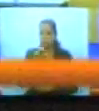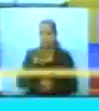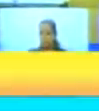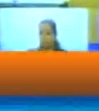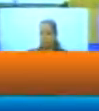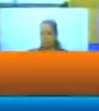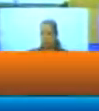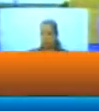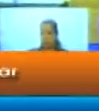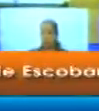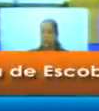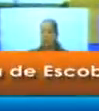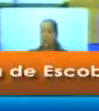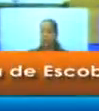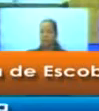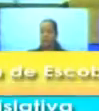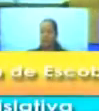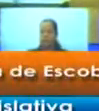236,